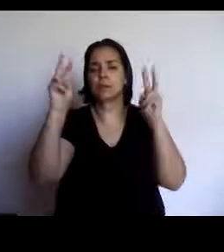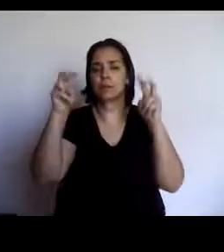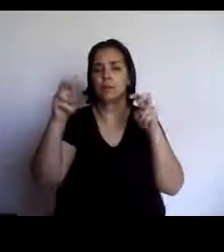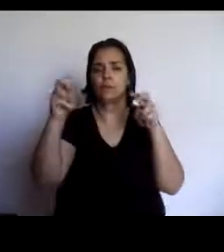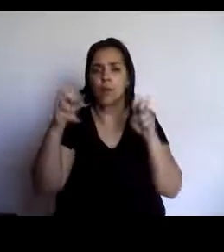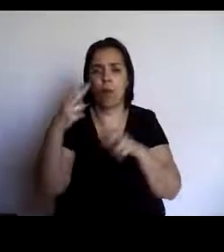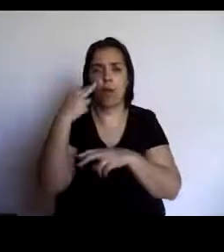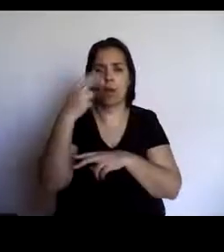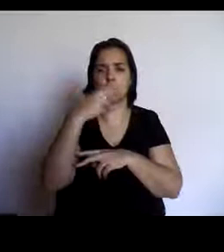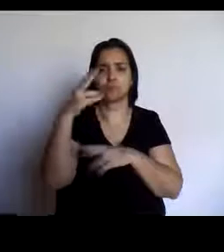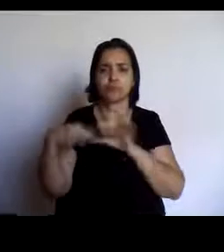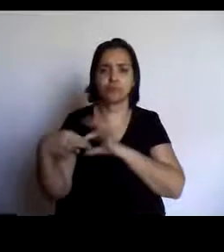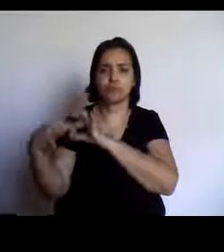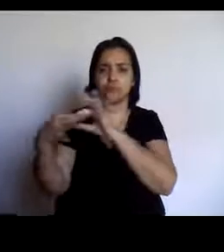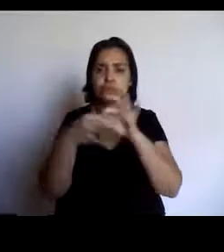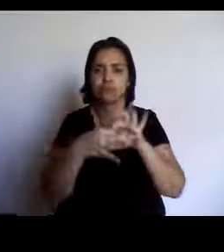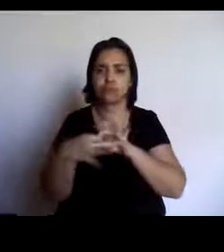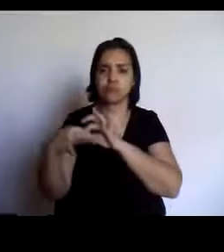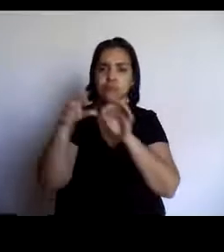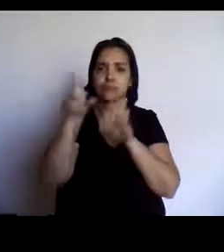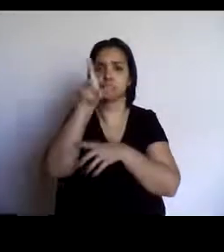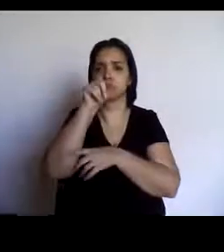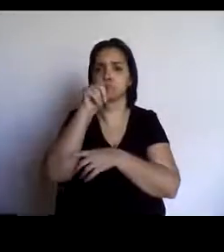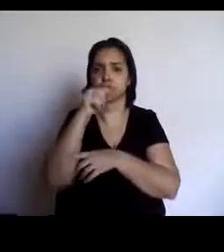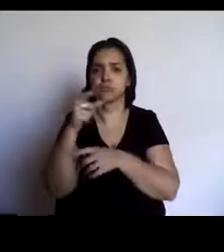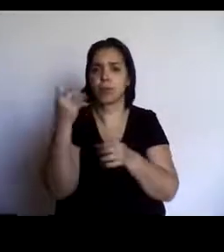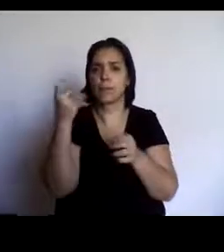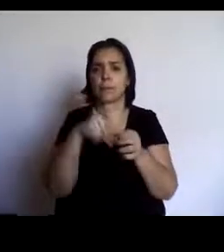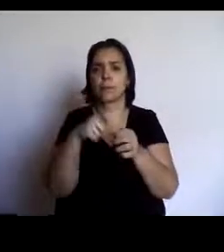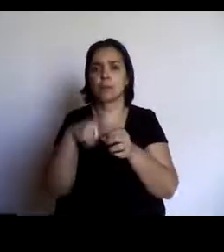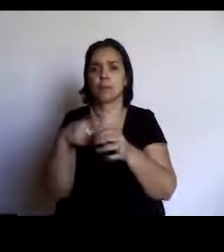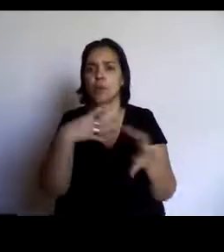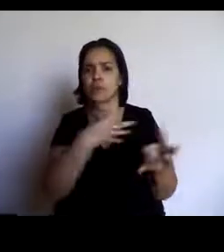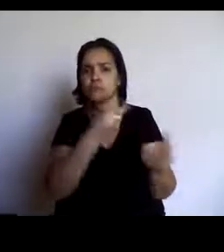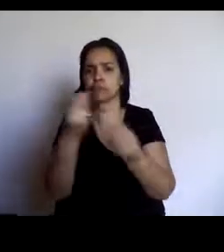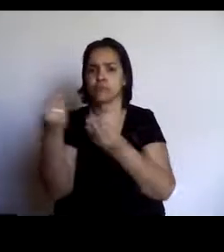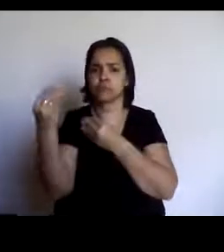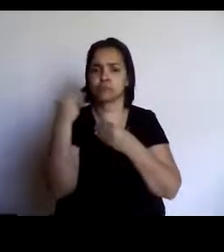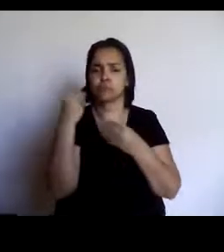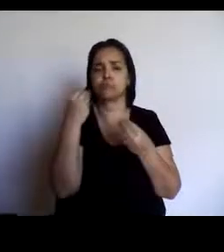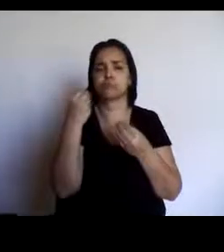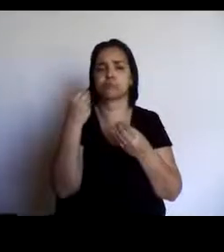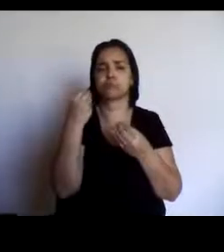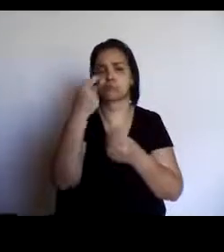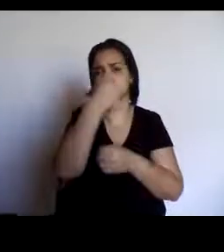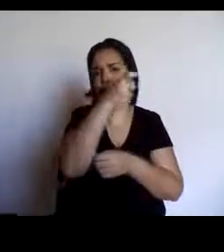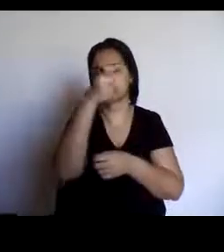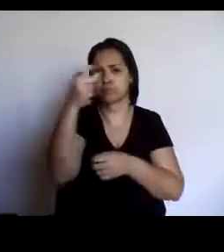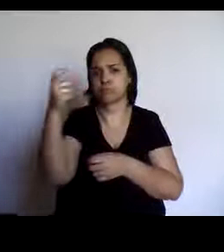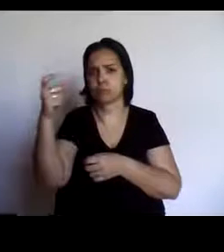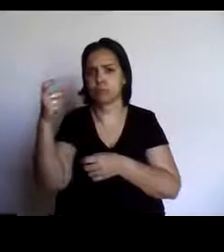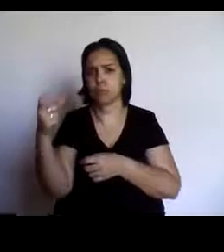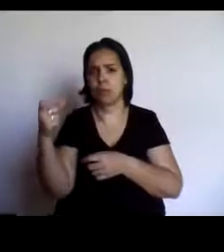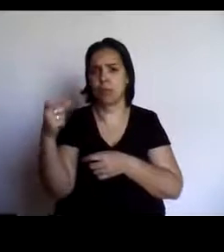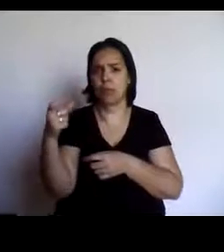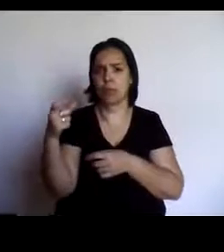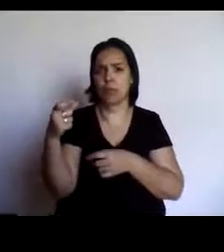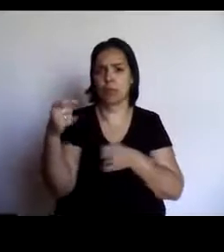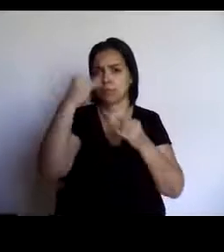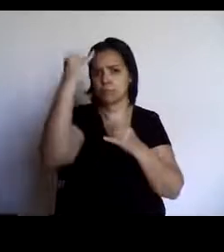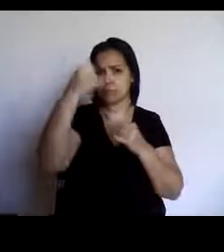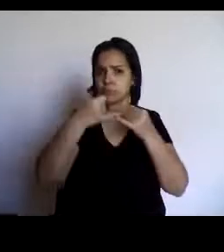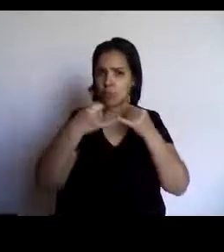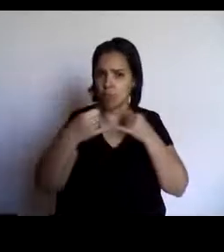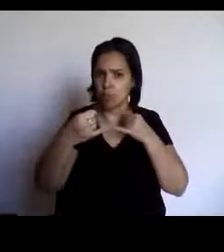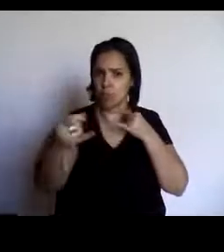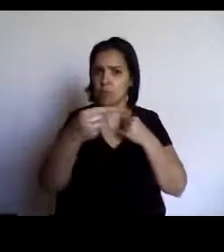el avistamiento de aves, en el que participamos con muchos municipios justo de la raya limítrofes con Badajoz, como